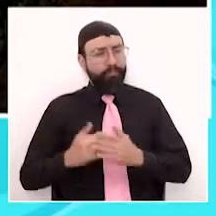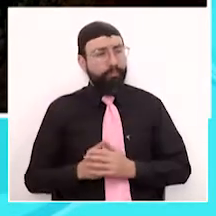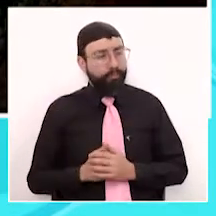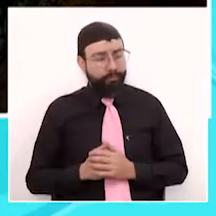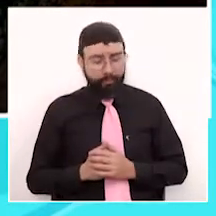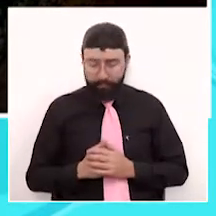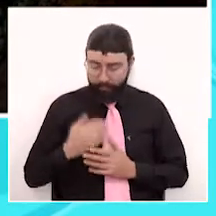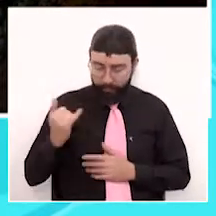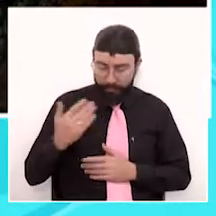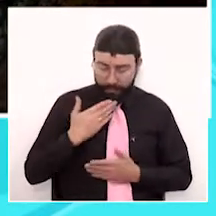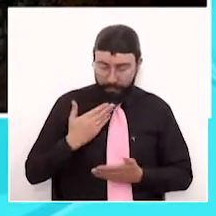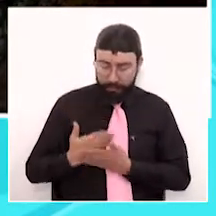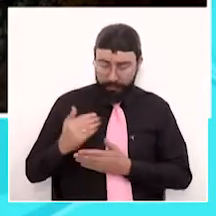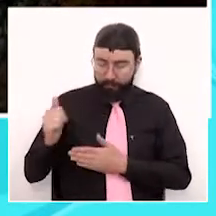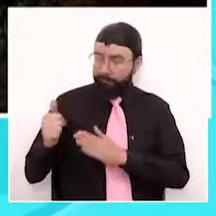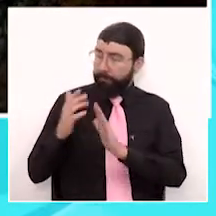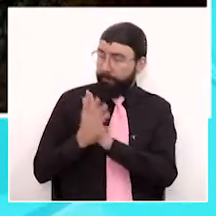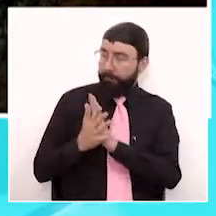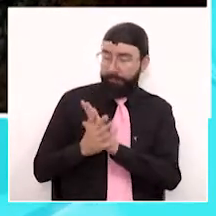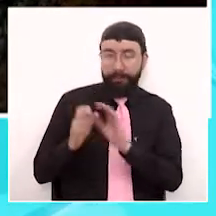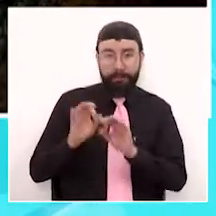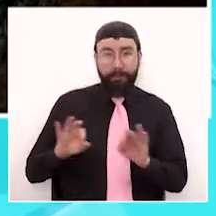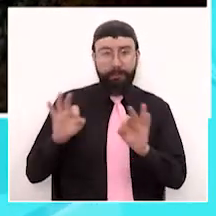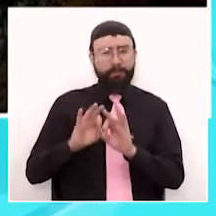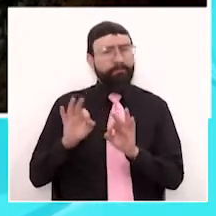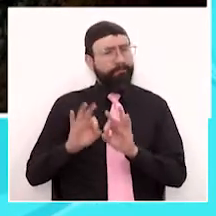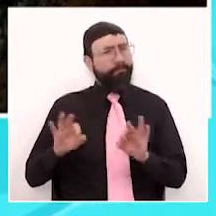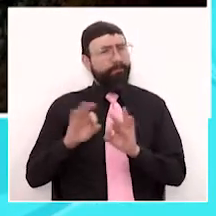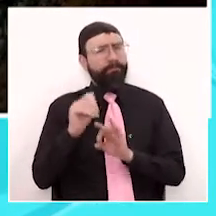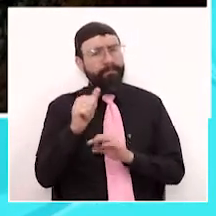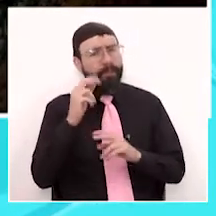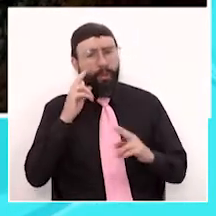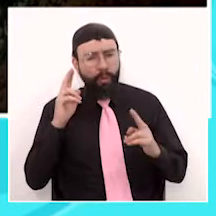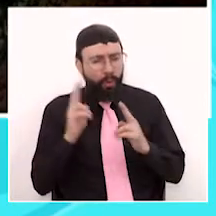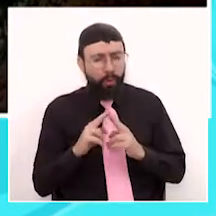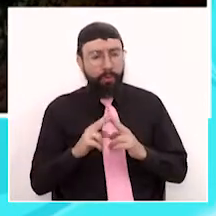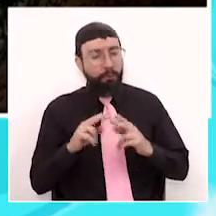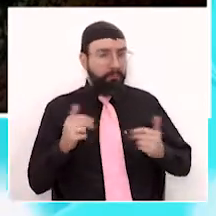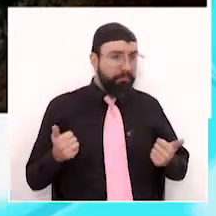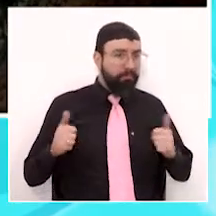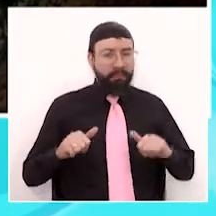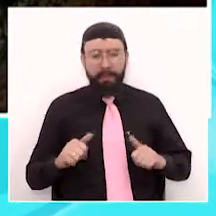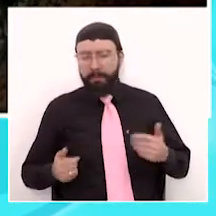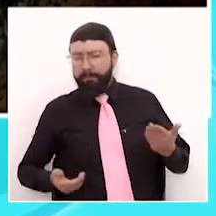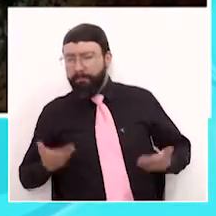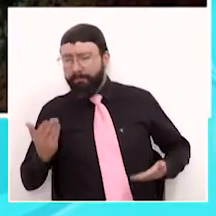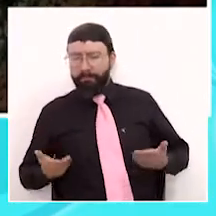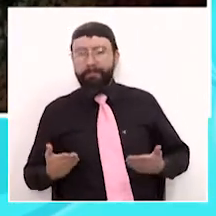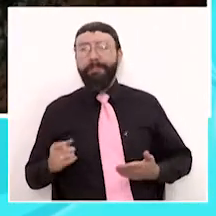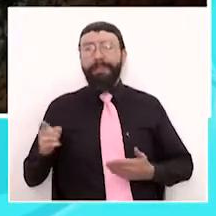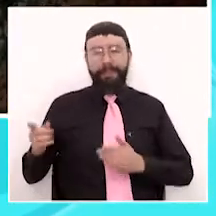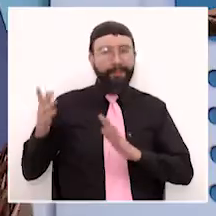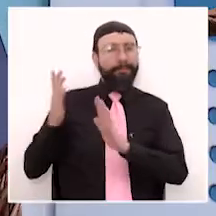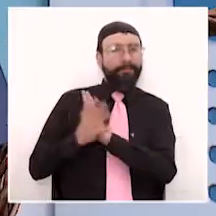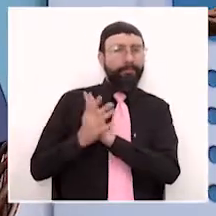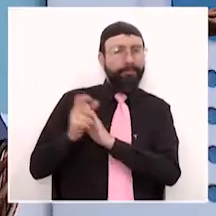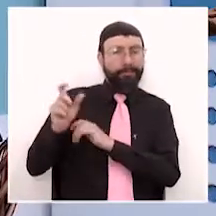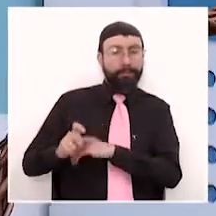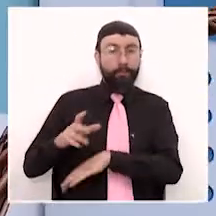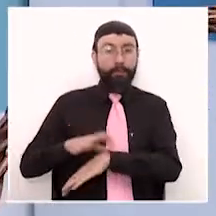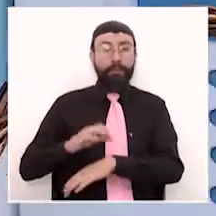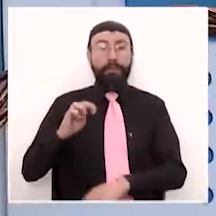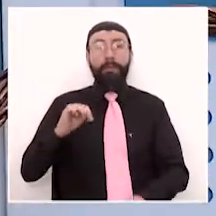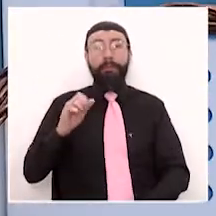esa intervención tan valiosa. Siempre es importante que ustedes conozcan los pros y los contras, y aquí lo estamos escuchando de la doctora María